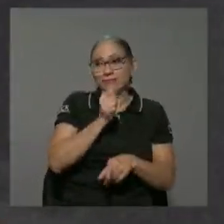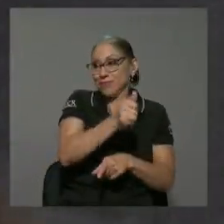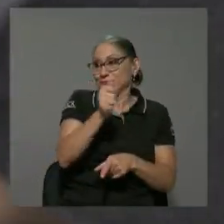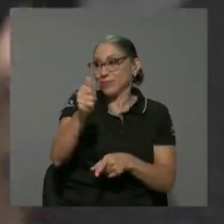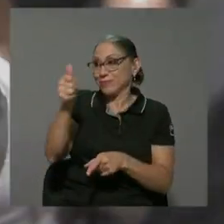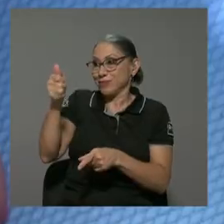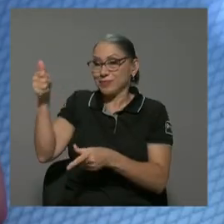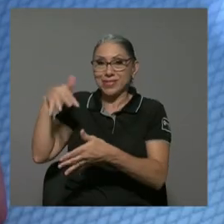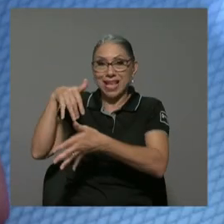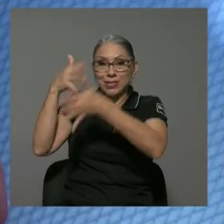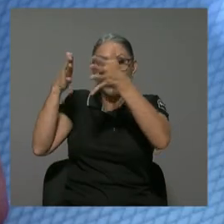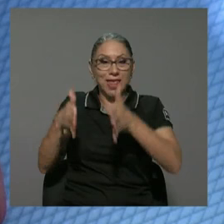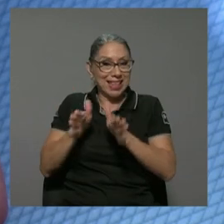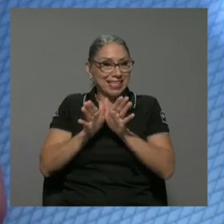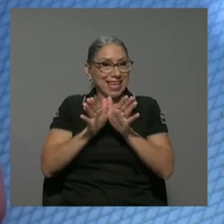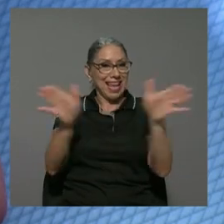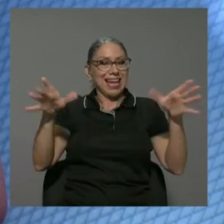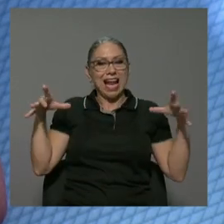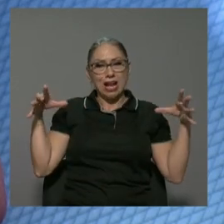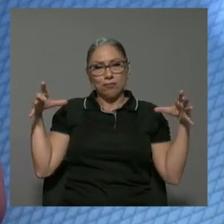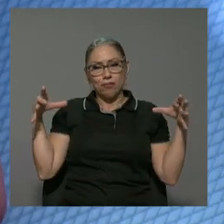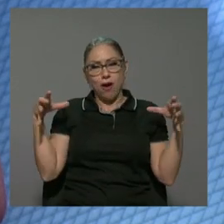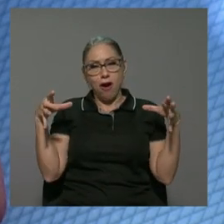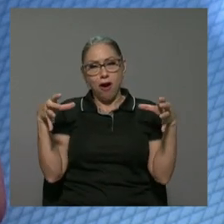general todos, ¿verdad?, los que nos agrupamos.